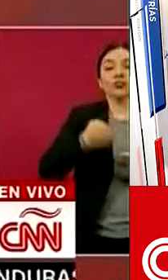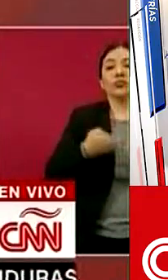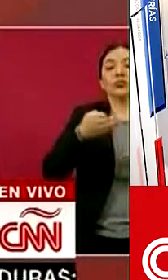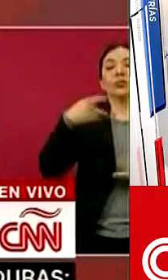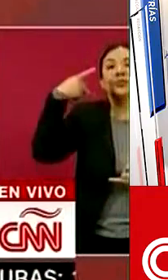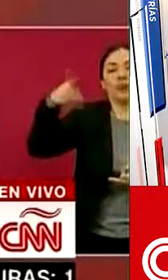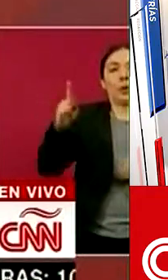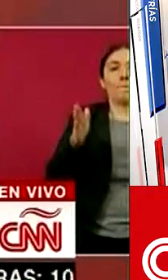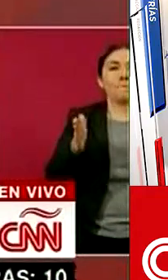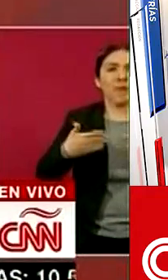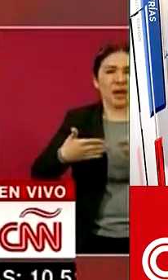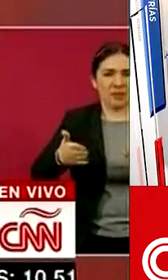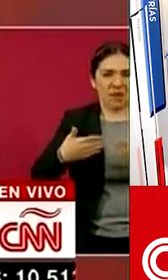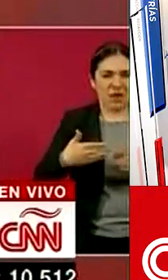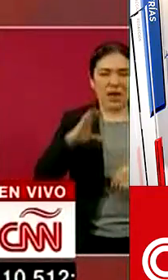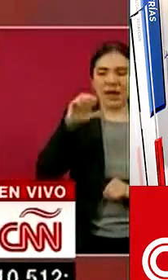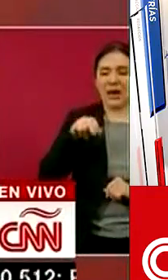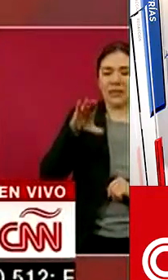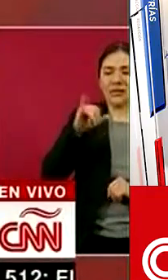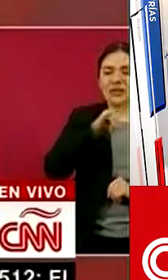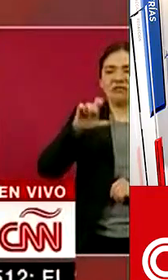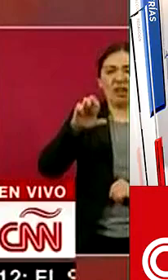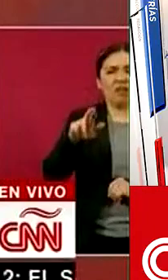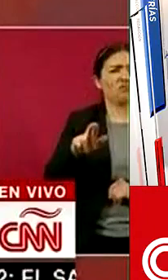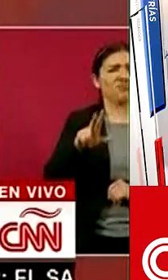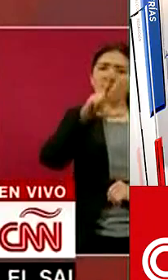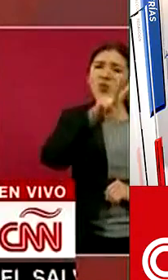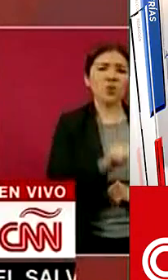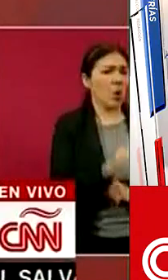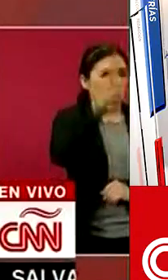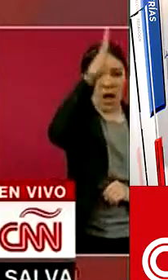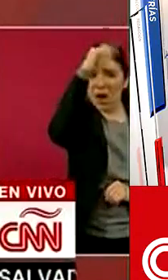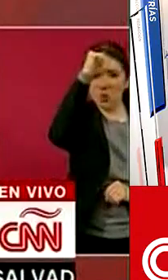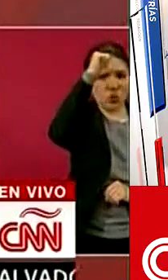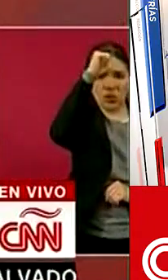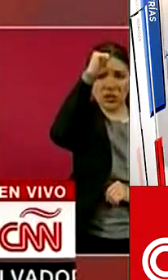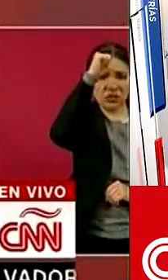de Panamá se inconformó